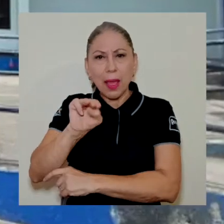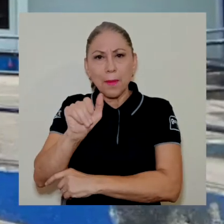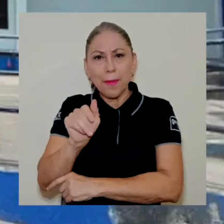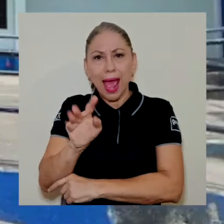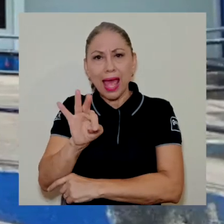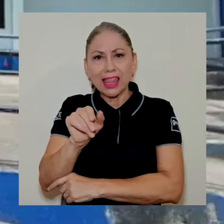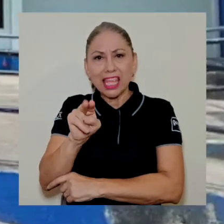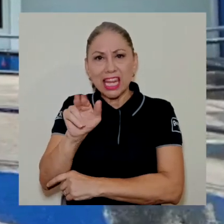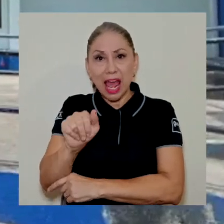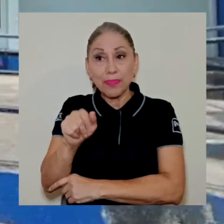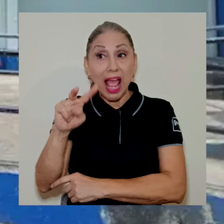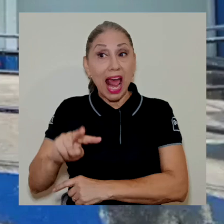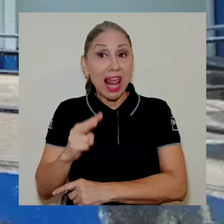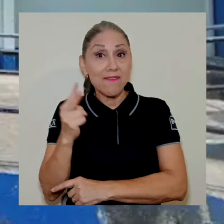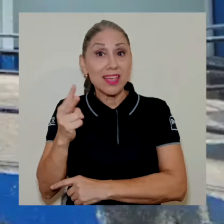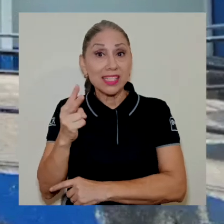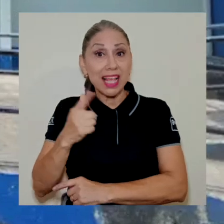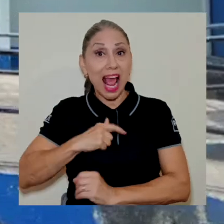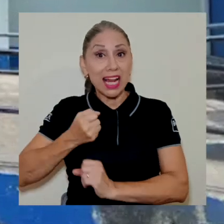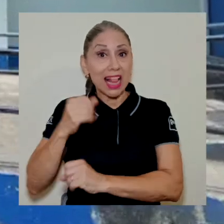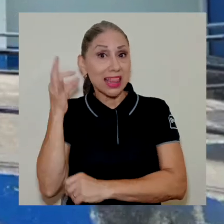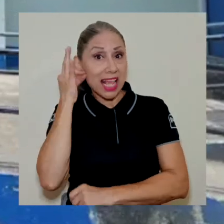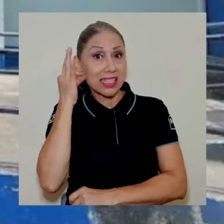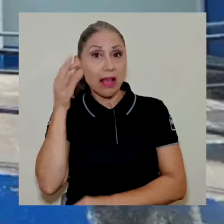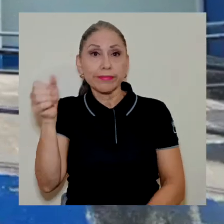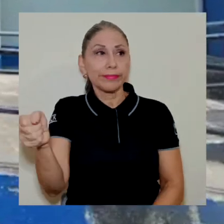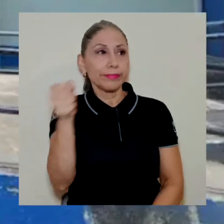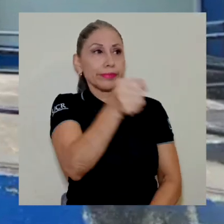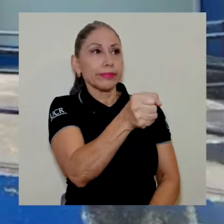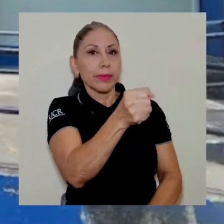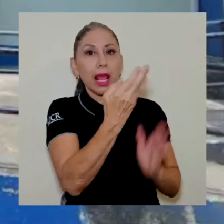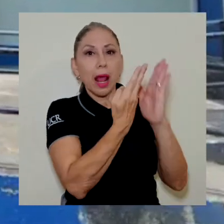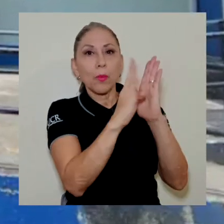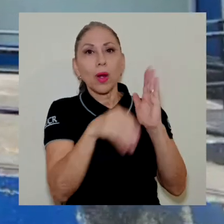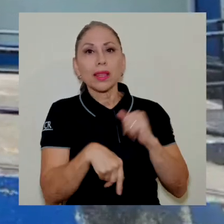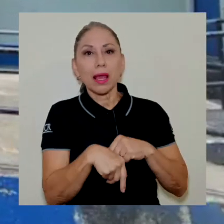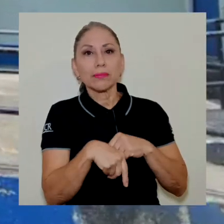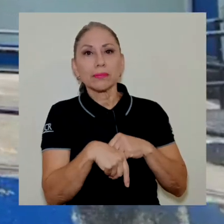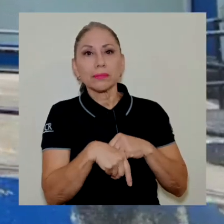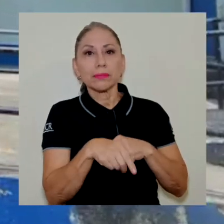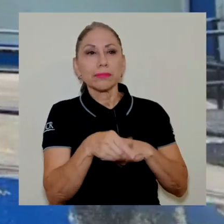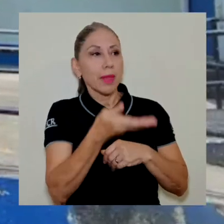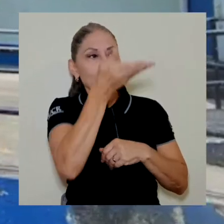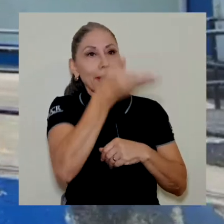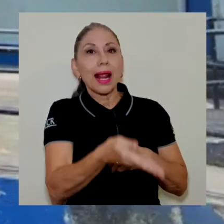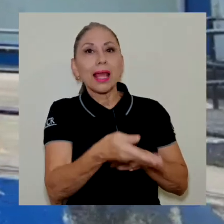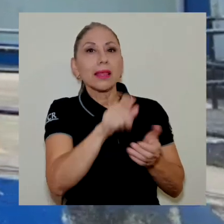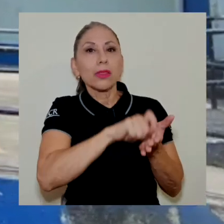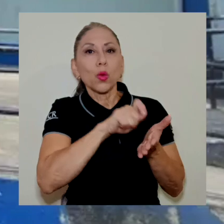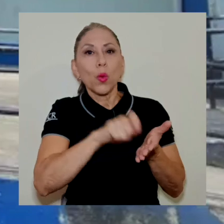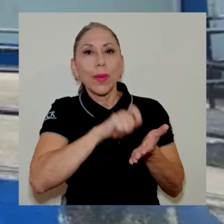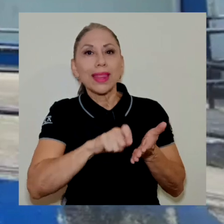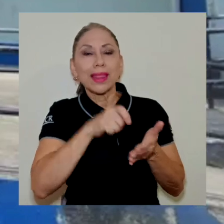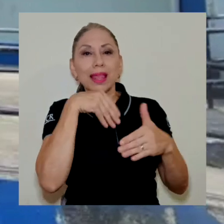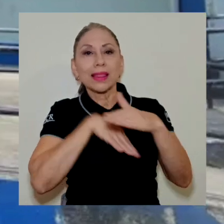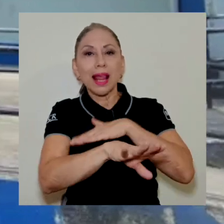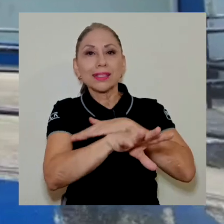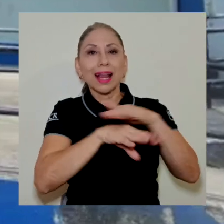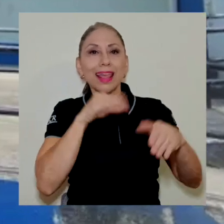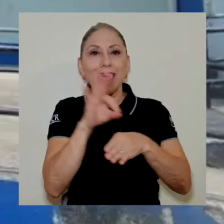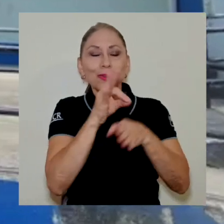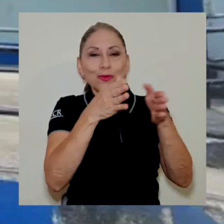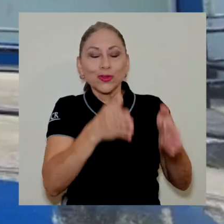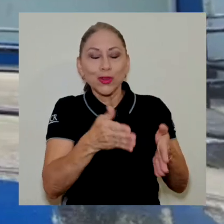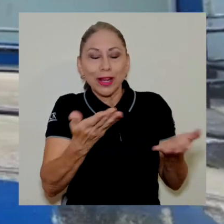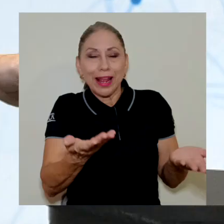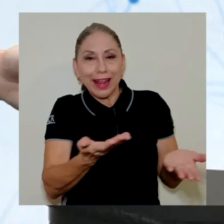Municipalidad de Matina, que a la vicealcaldesa la pusieron en la puerta a documentar la entrada y salida de los funcionarios